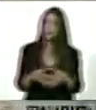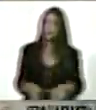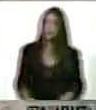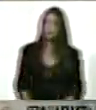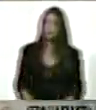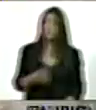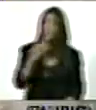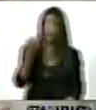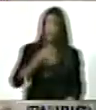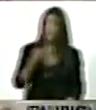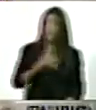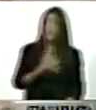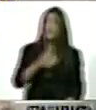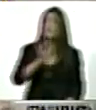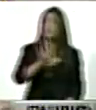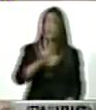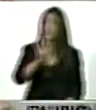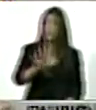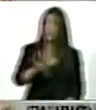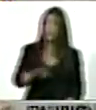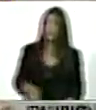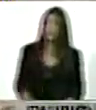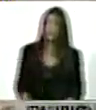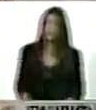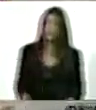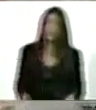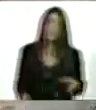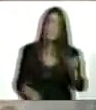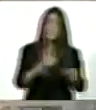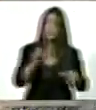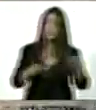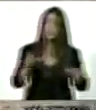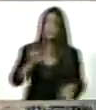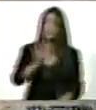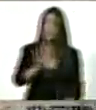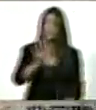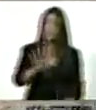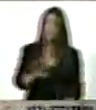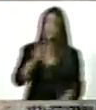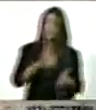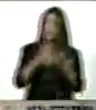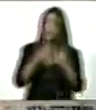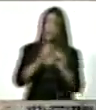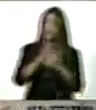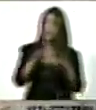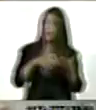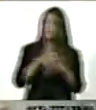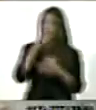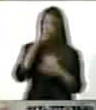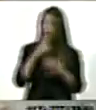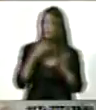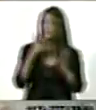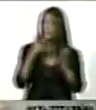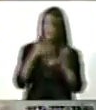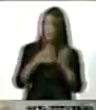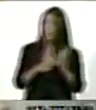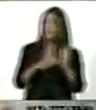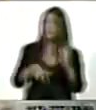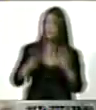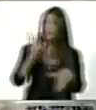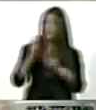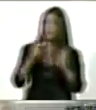la Verdad. Más de 54 de estas personas que estuvieron en curso en los hechos de violencia del año